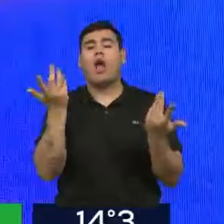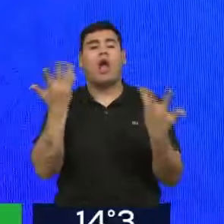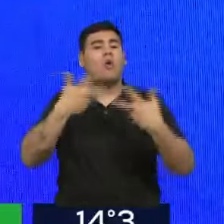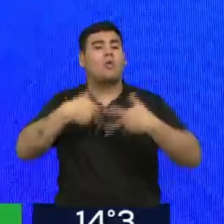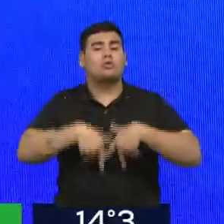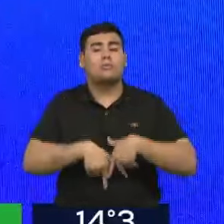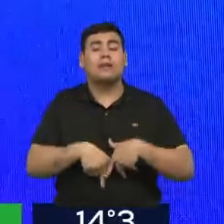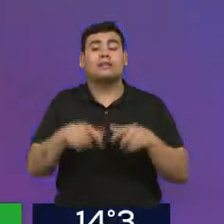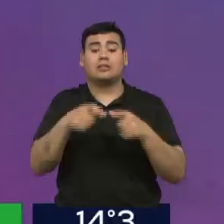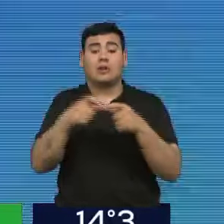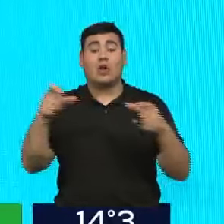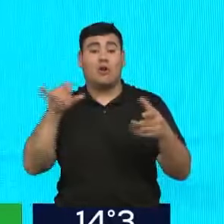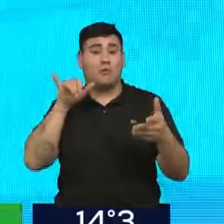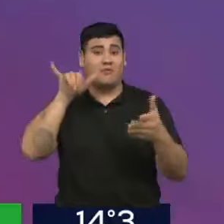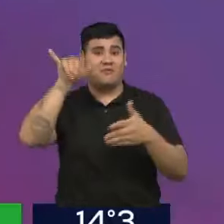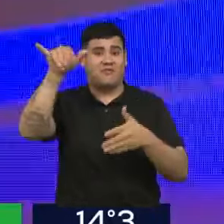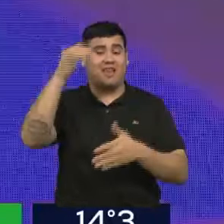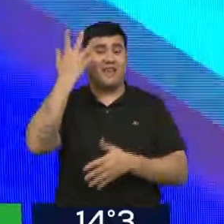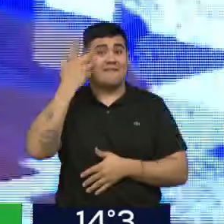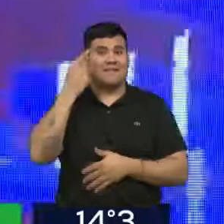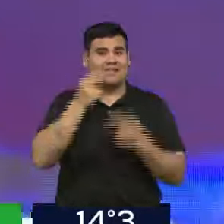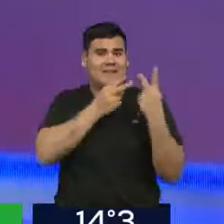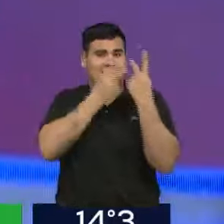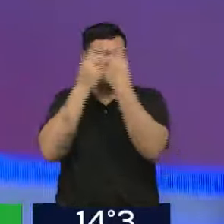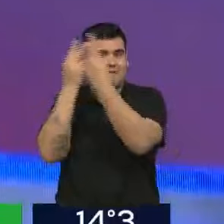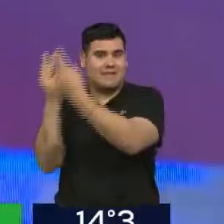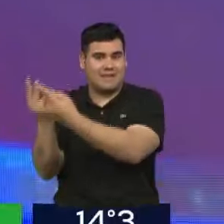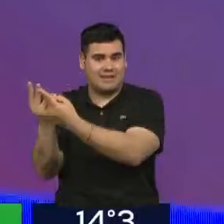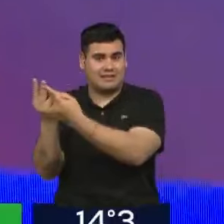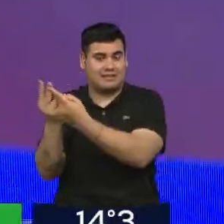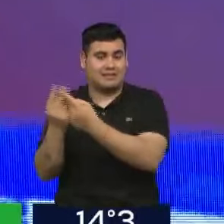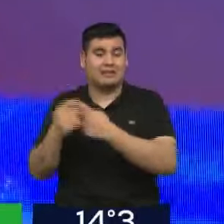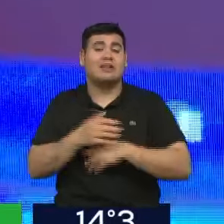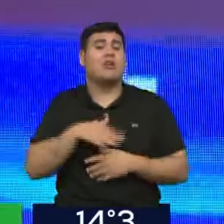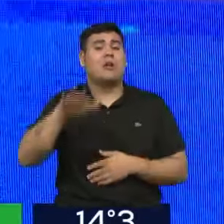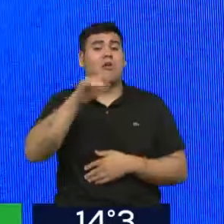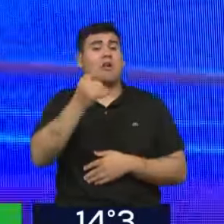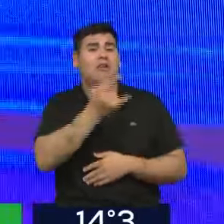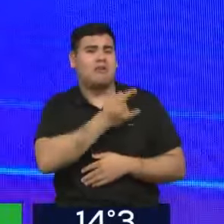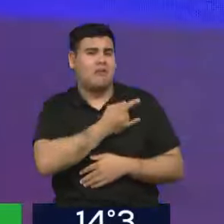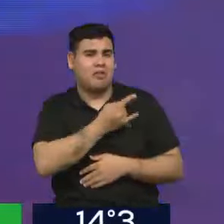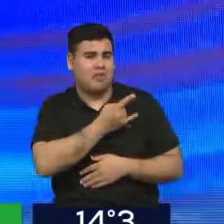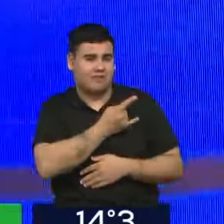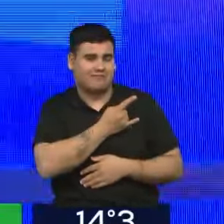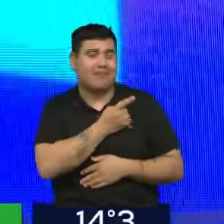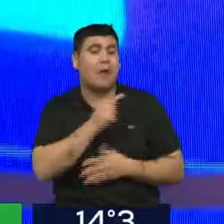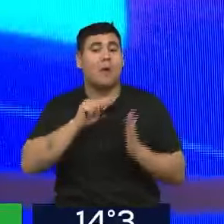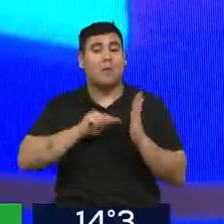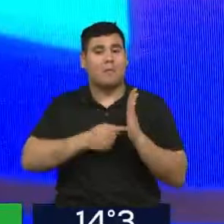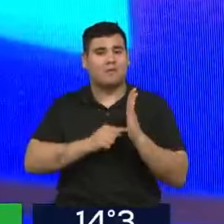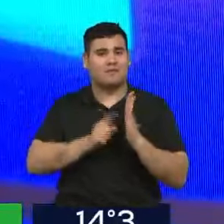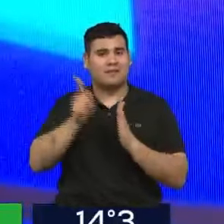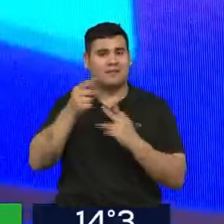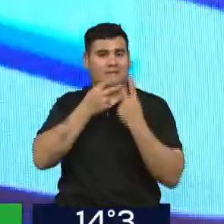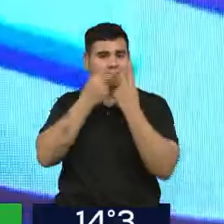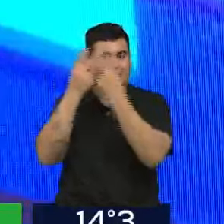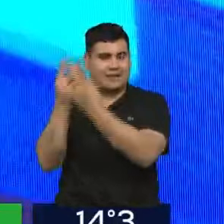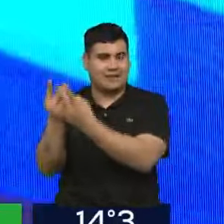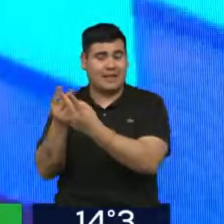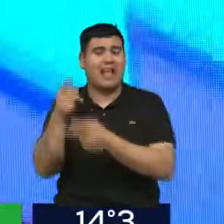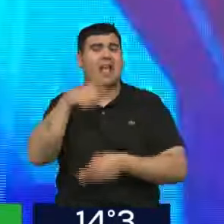París, hecho que se va a producir en los próximos minutos desde el Aeropuerto Internacional de Ezeiza. Ellos habían viajado y se